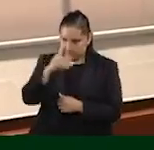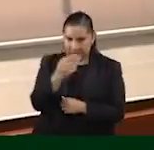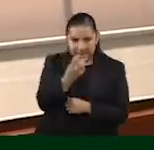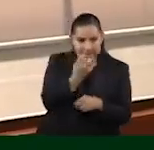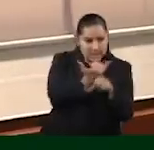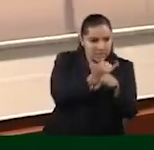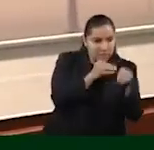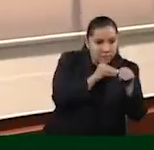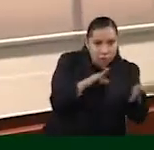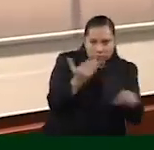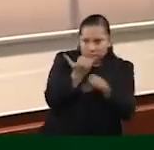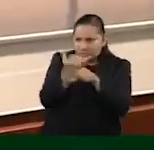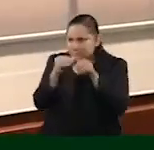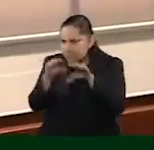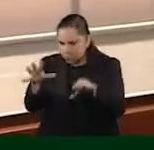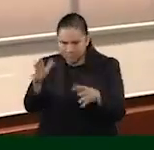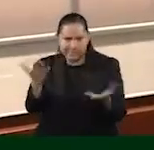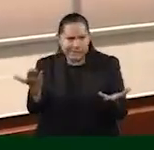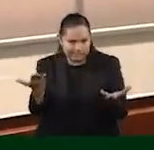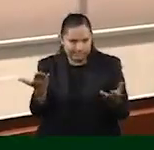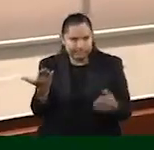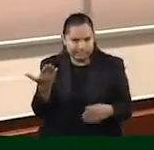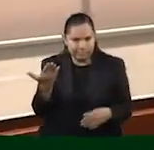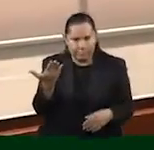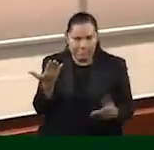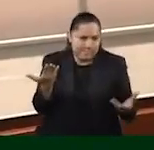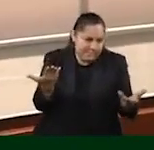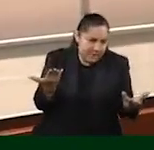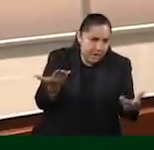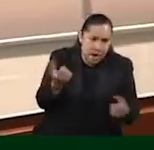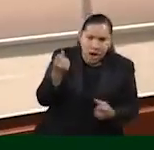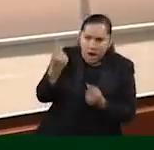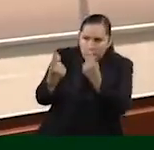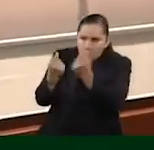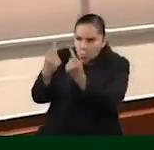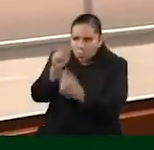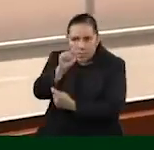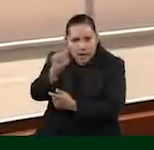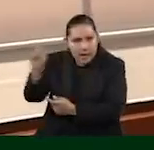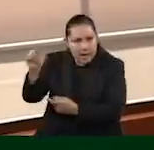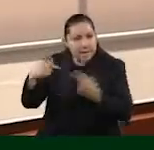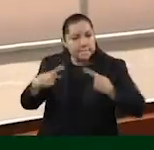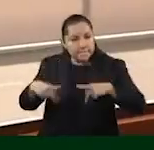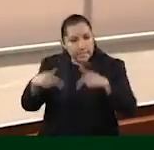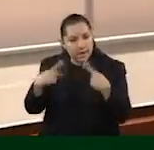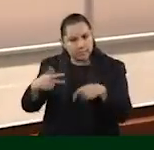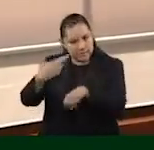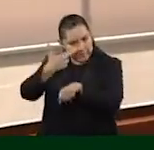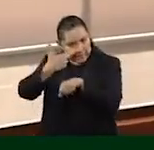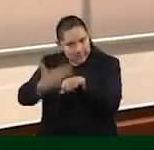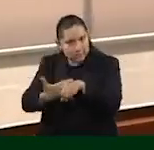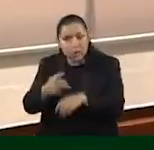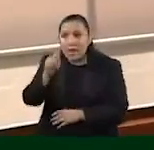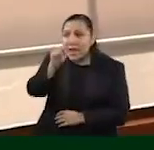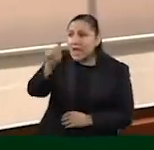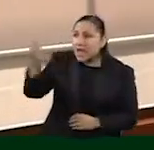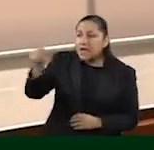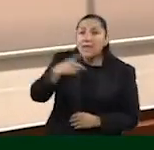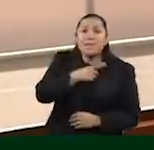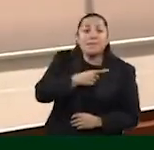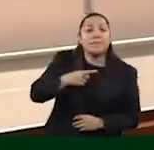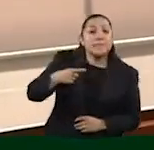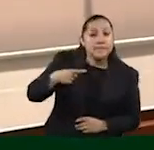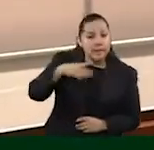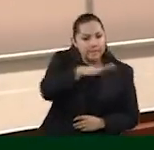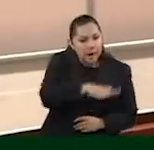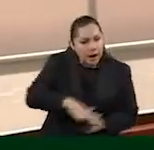hay responsables hay este personas que que ellos tienen que este velar por la seguridad del del